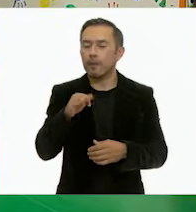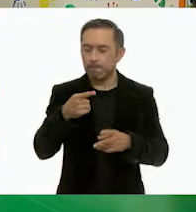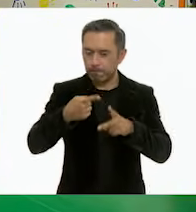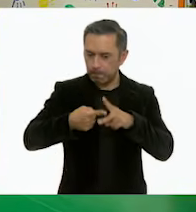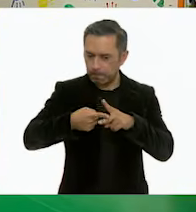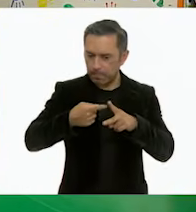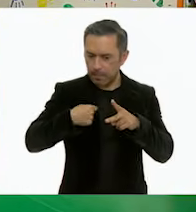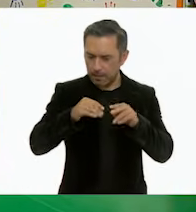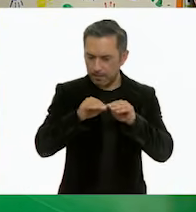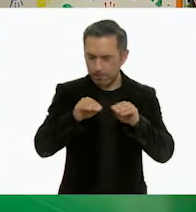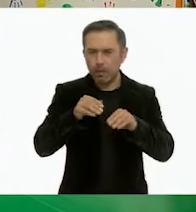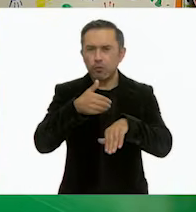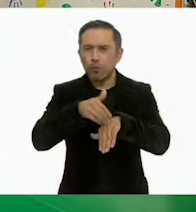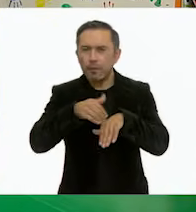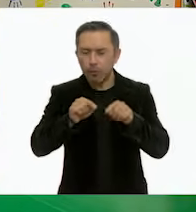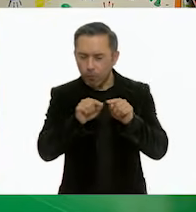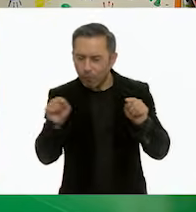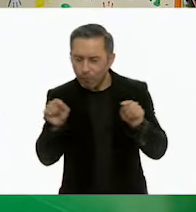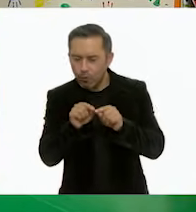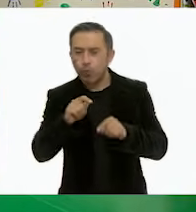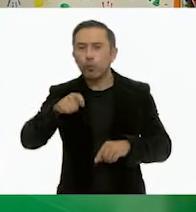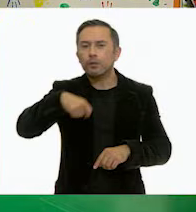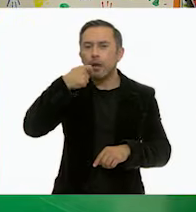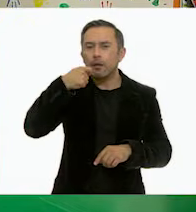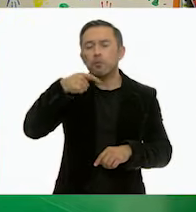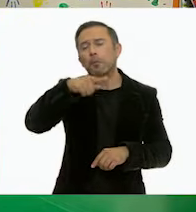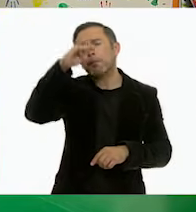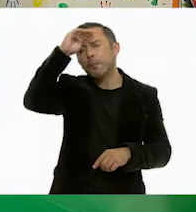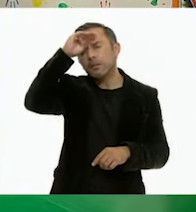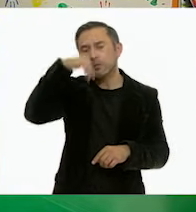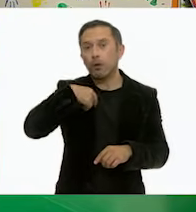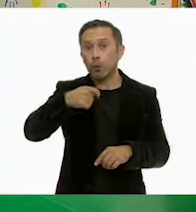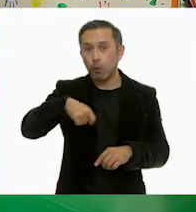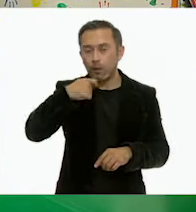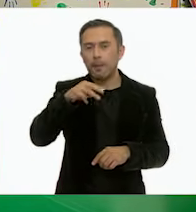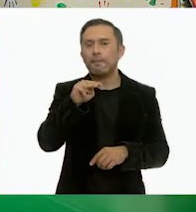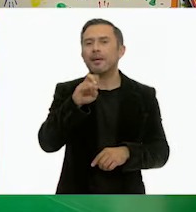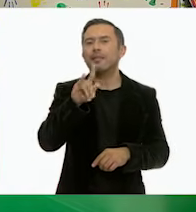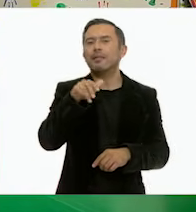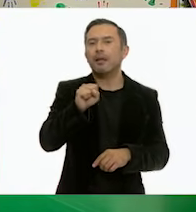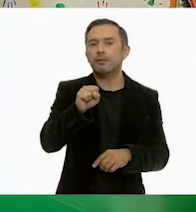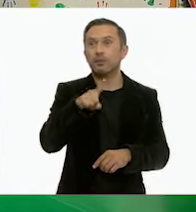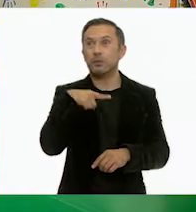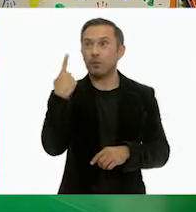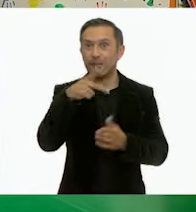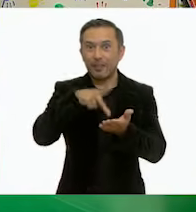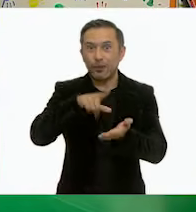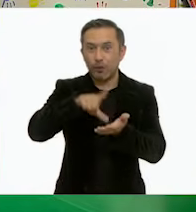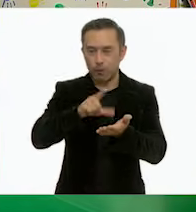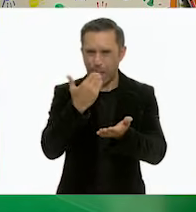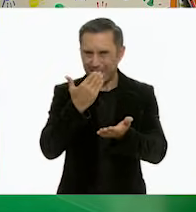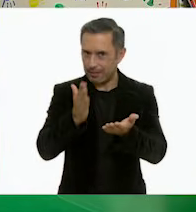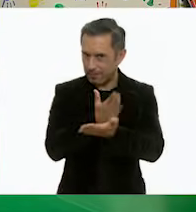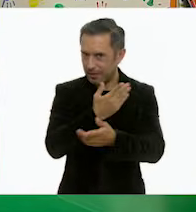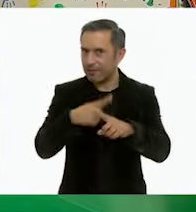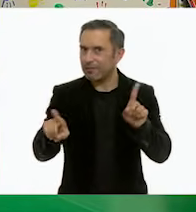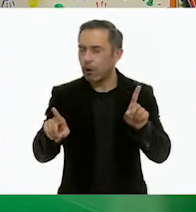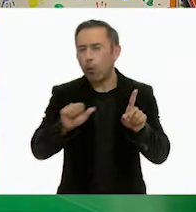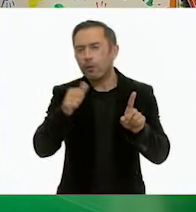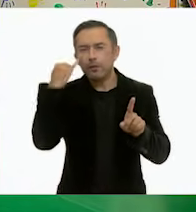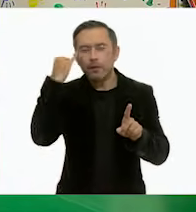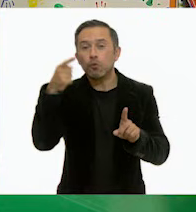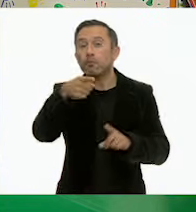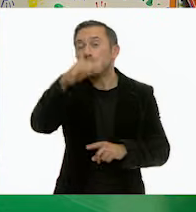sea lo correcto? ¿Cómo debería medir el poblador utilizando estas medidas? Reflexiona, piensa